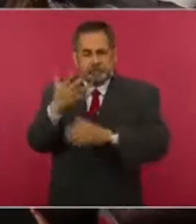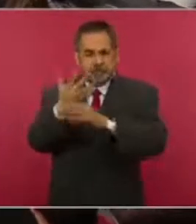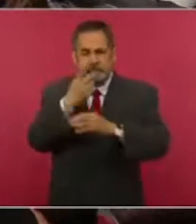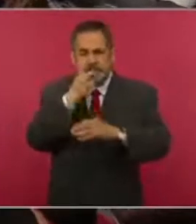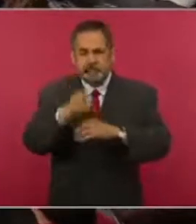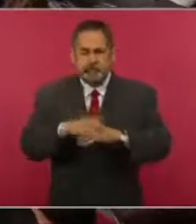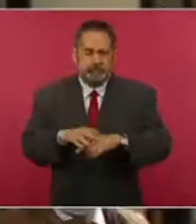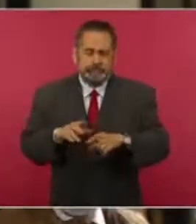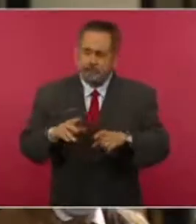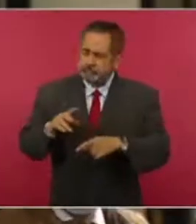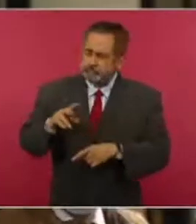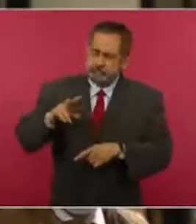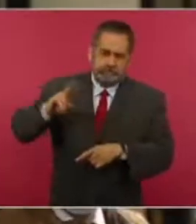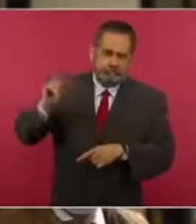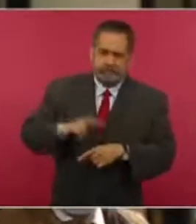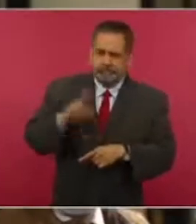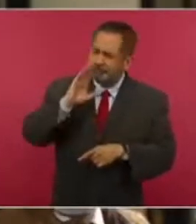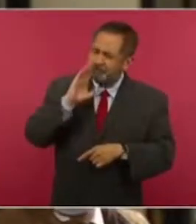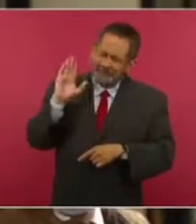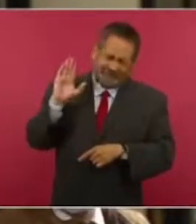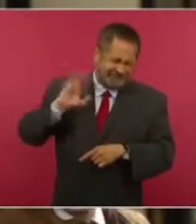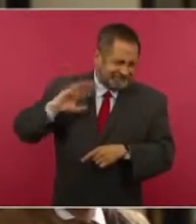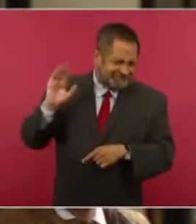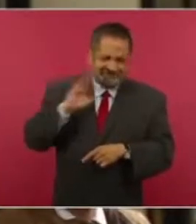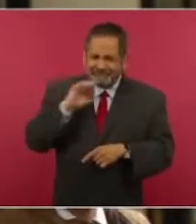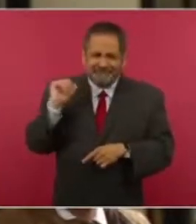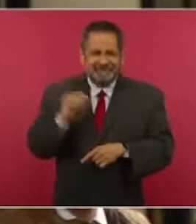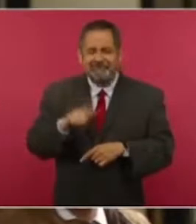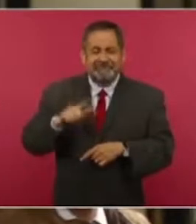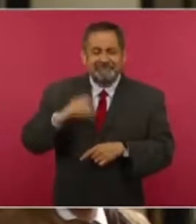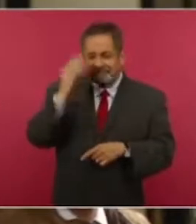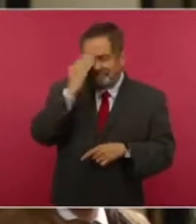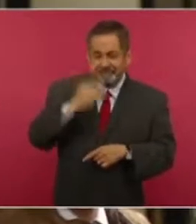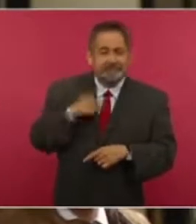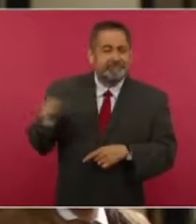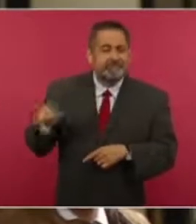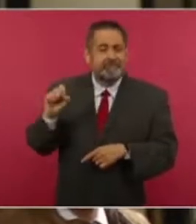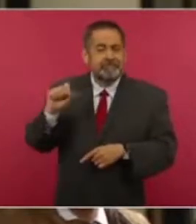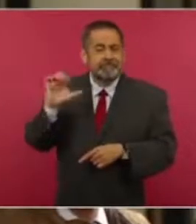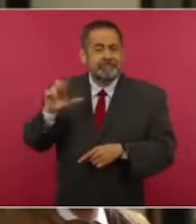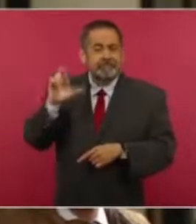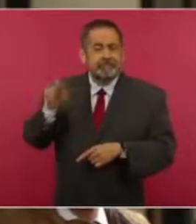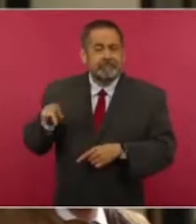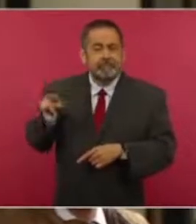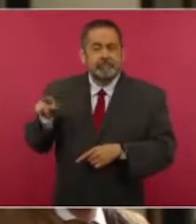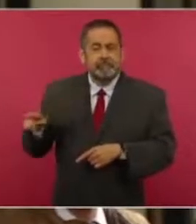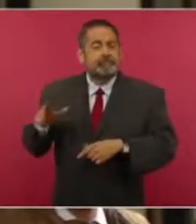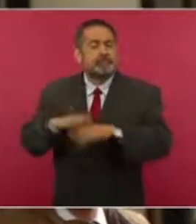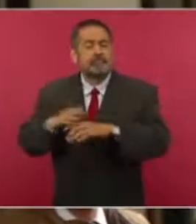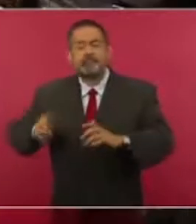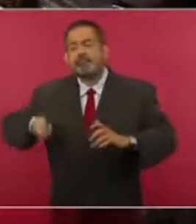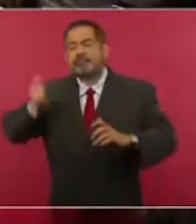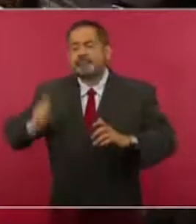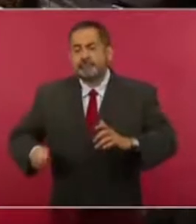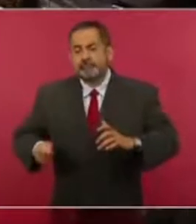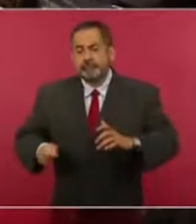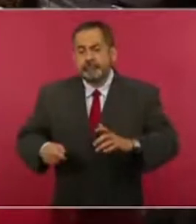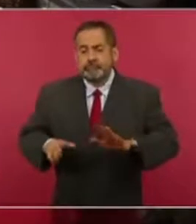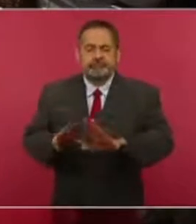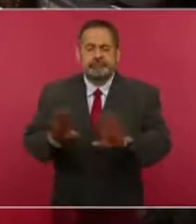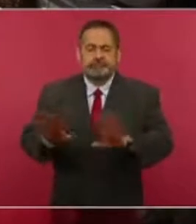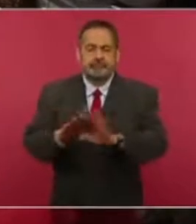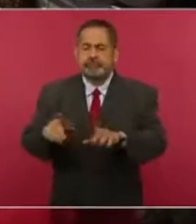de aberrante la decisión de la Suprema Corte de Justicia de eliminar el candado de 10 años para que los funcionarios trabajen en la iniciativa